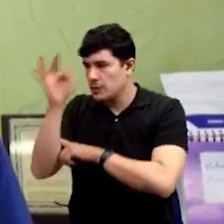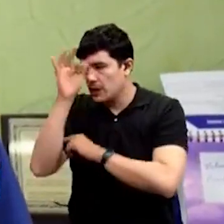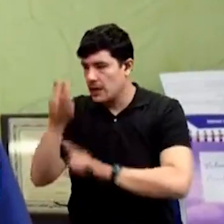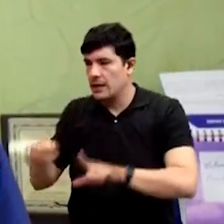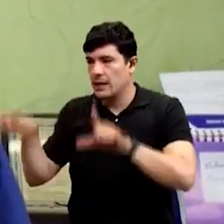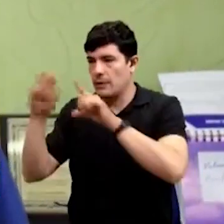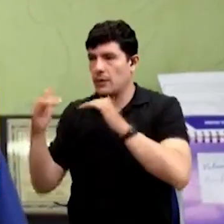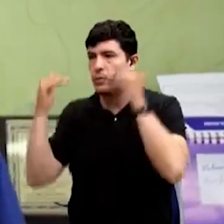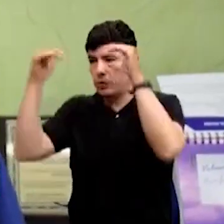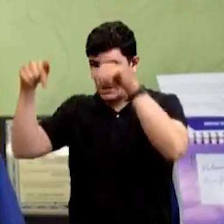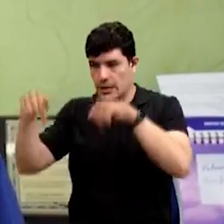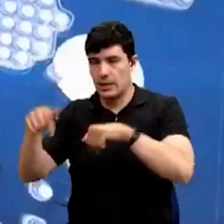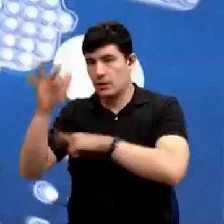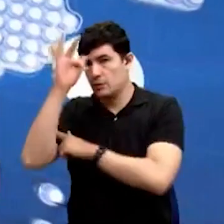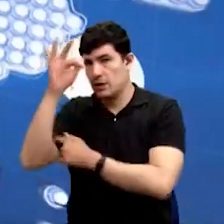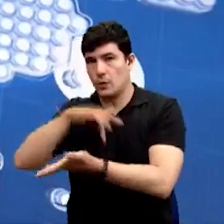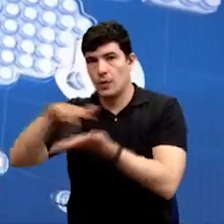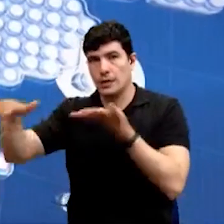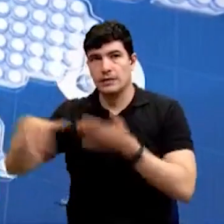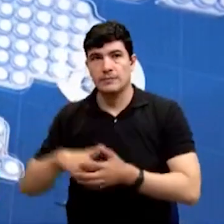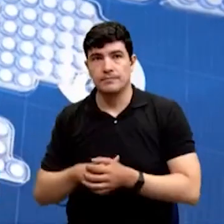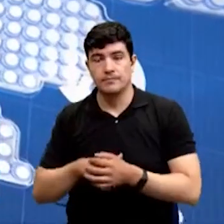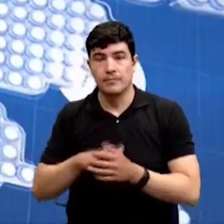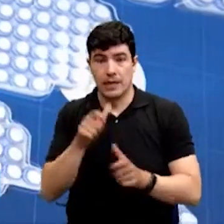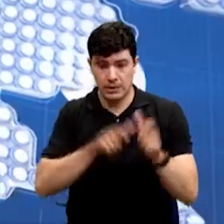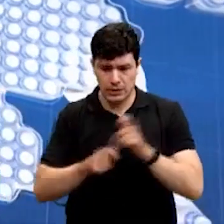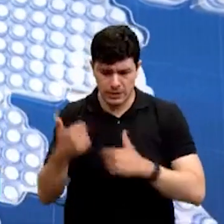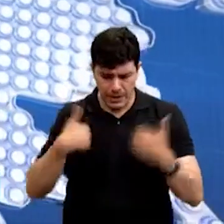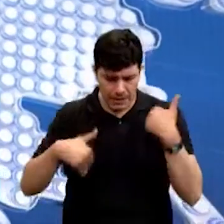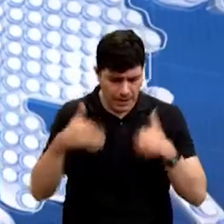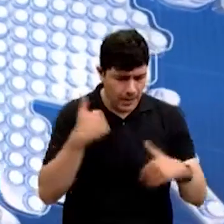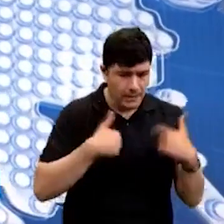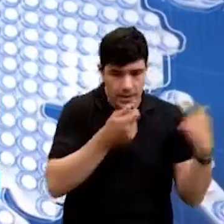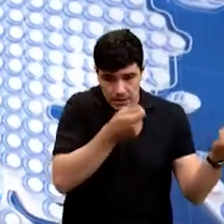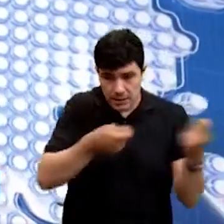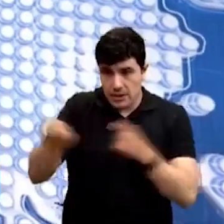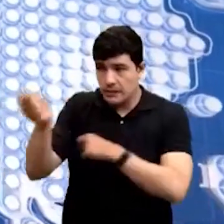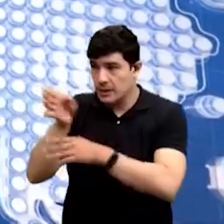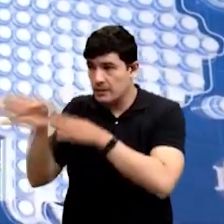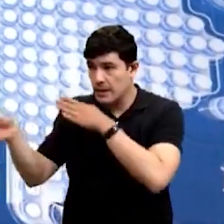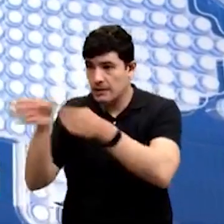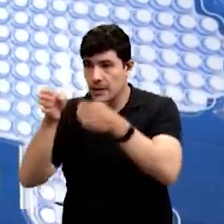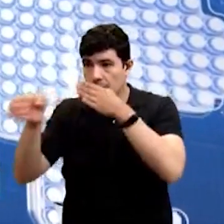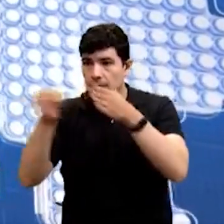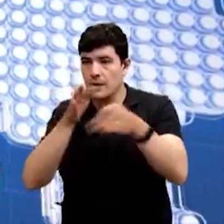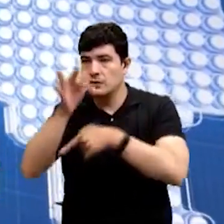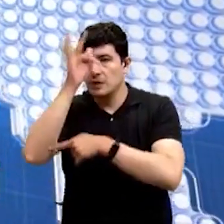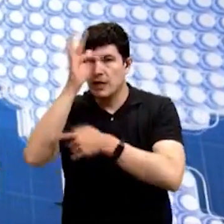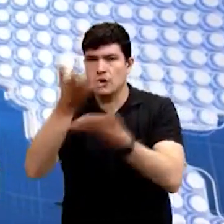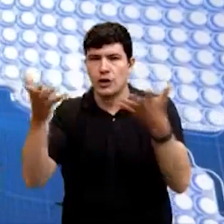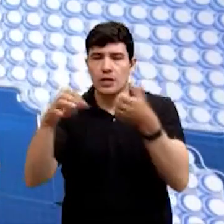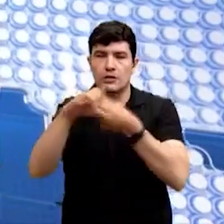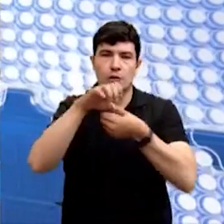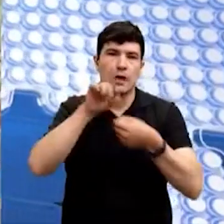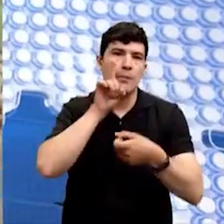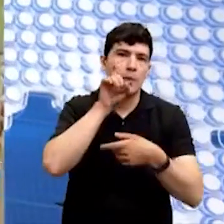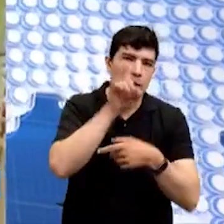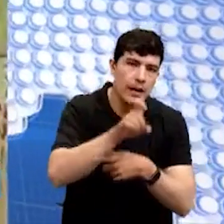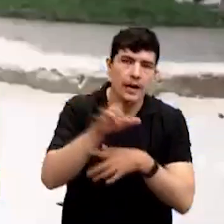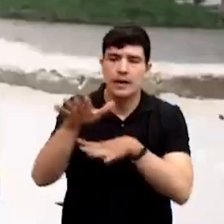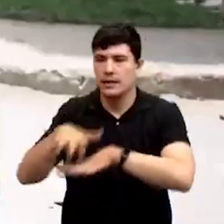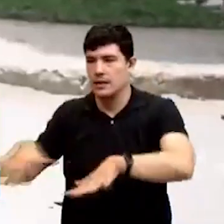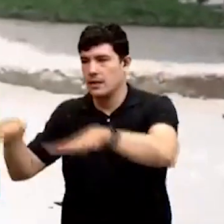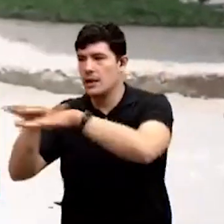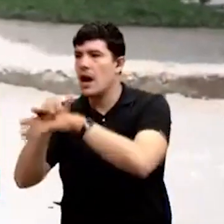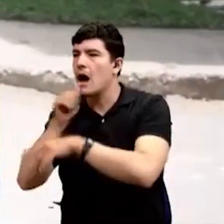al servicio de urgencias en el hospital. Los heridos fueron trasladados a centros asistenciales en Bucaramanga, Santander y en Aguachica,